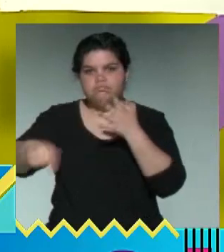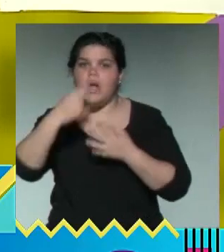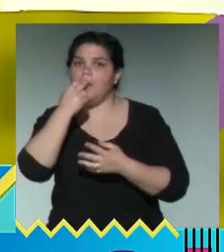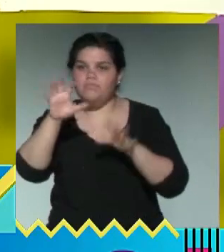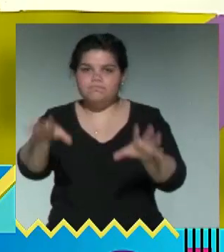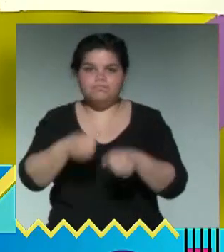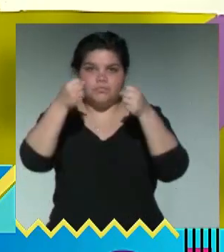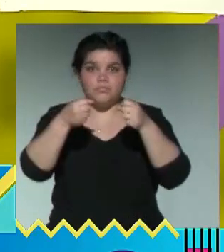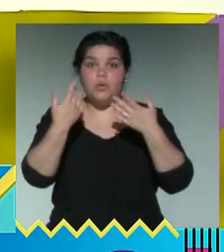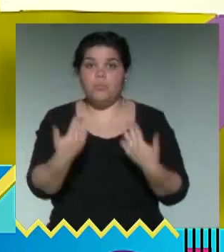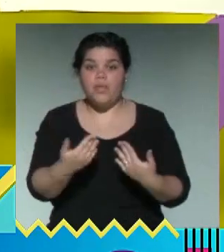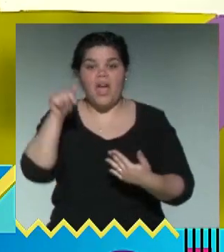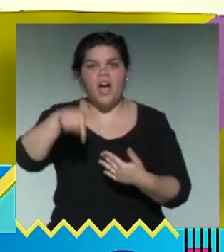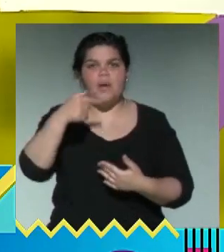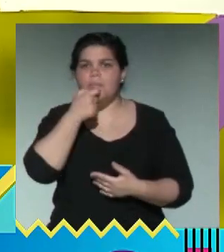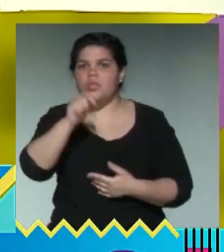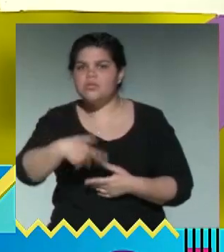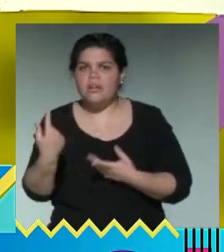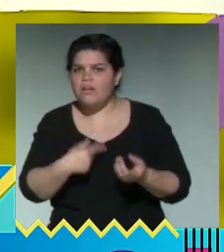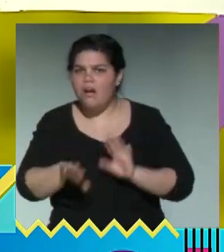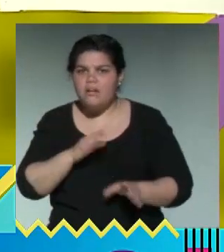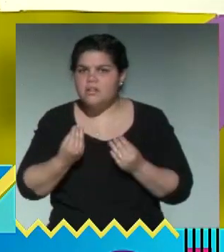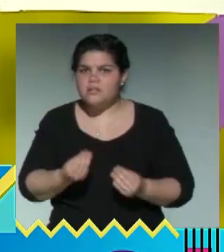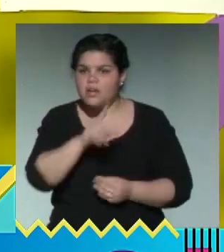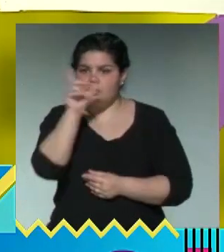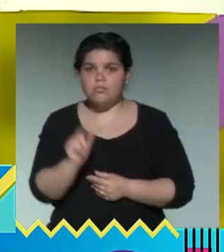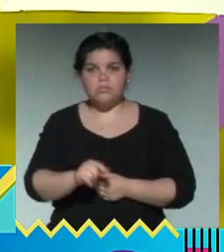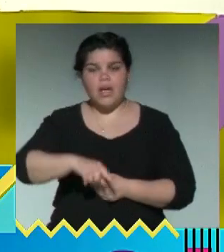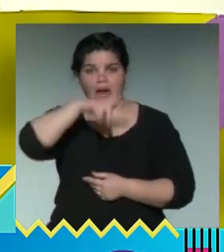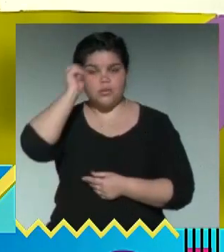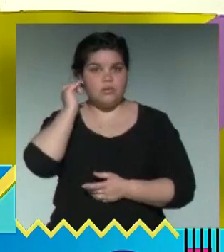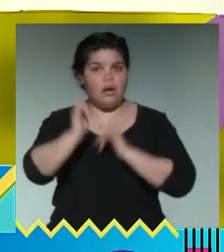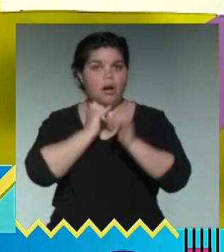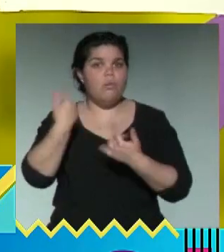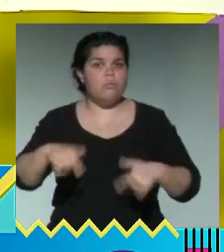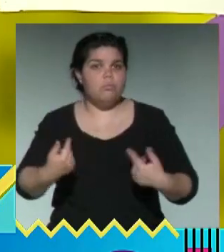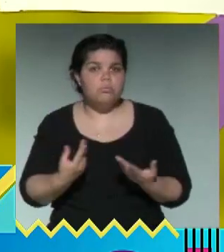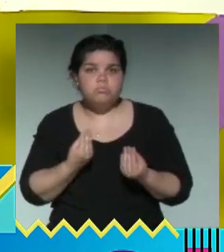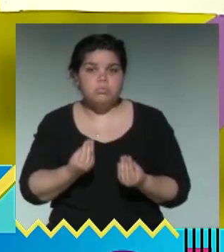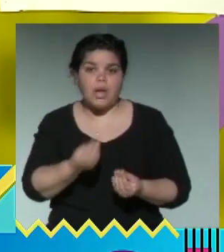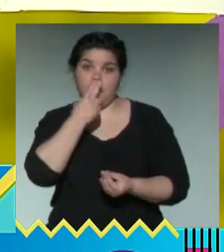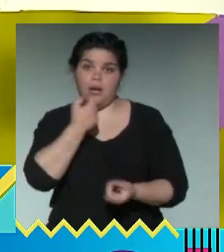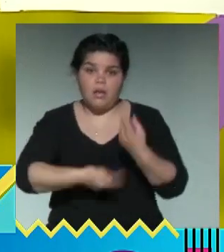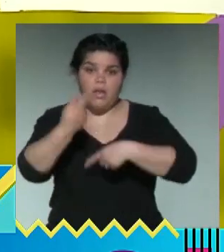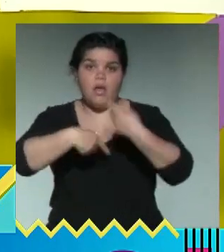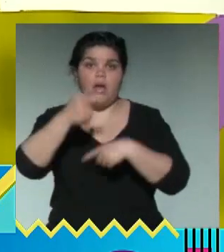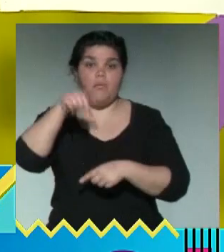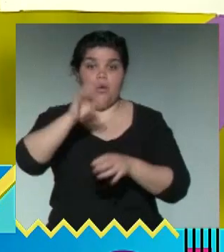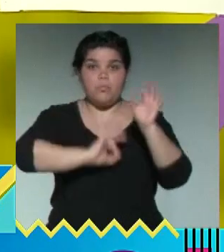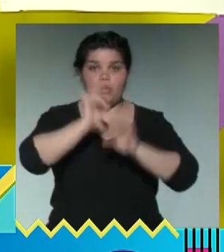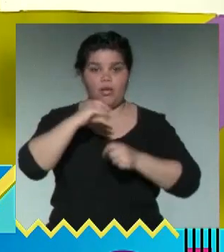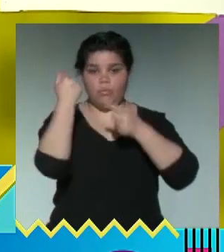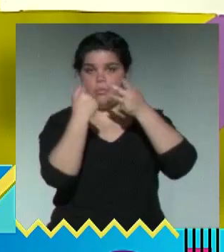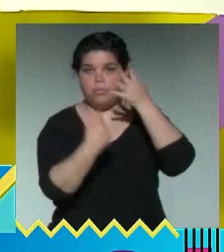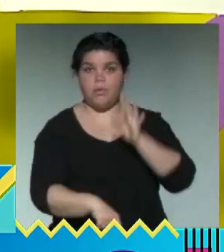Mendoza? ¿Qué se está haciendo a nivel nacional para lograr una reconversión de la matriz energética? Sí, vamos a conocer esos proyectos que se están generando